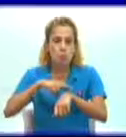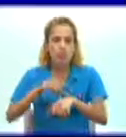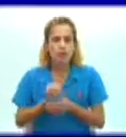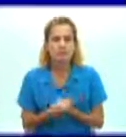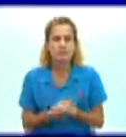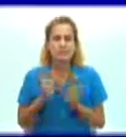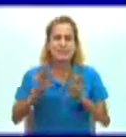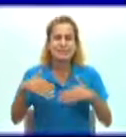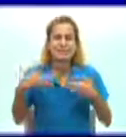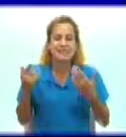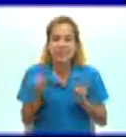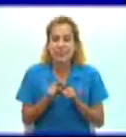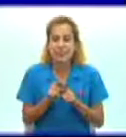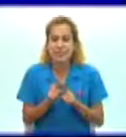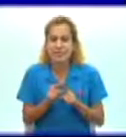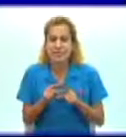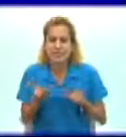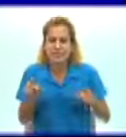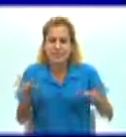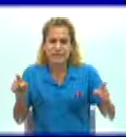¿qué distancia habrá recorrido